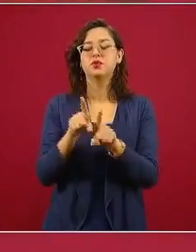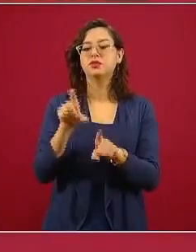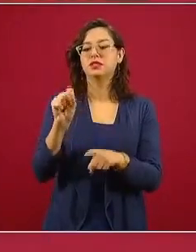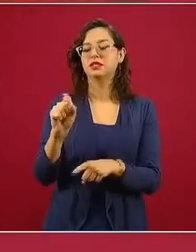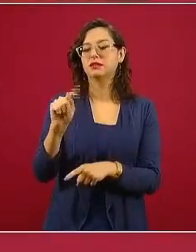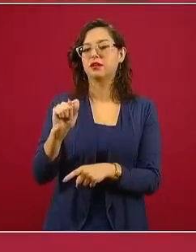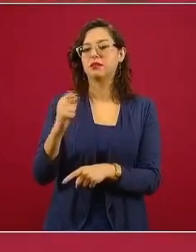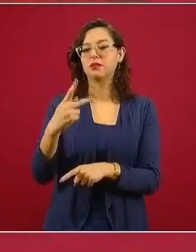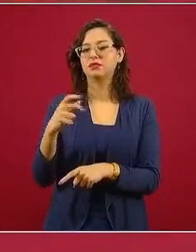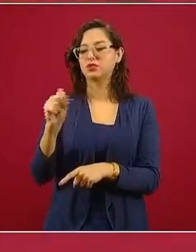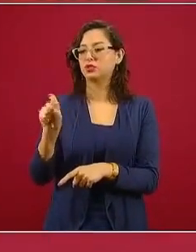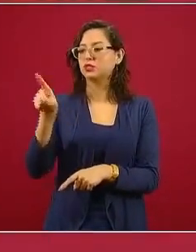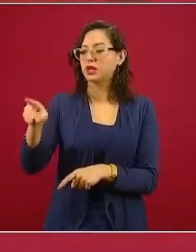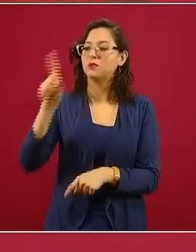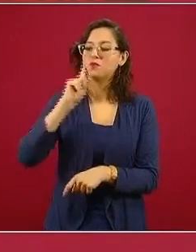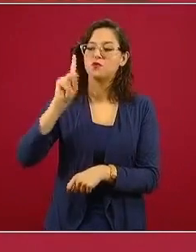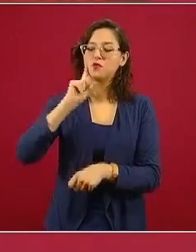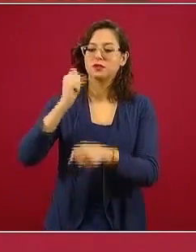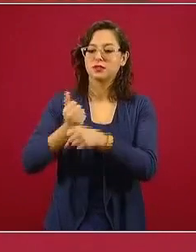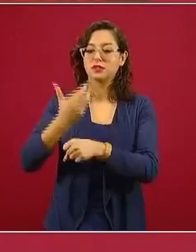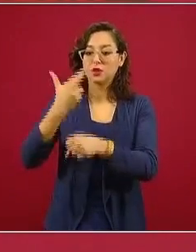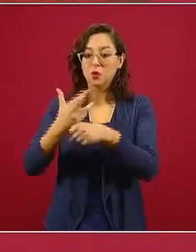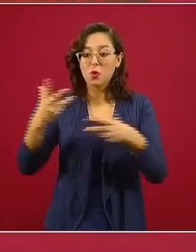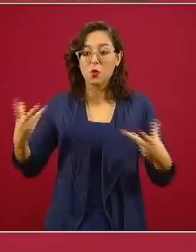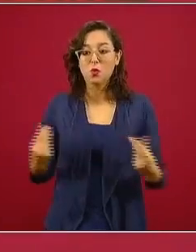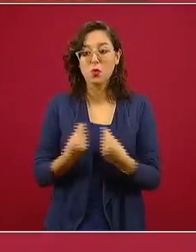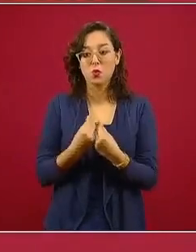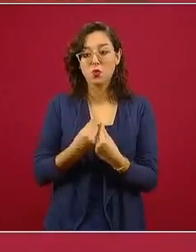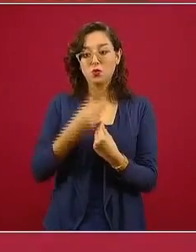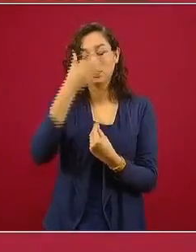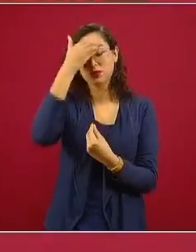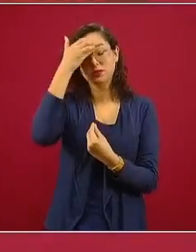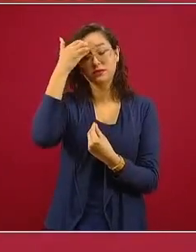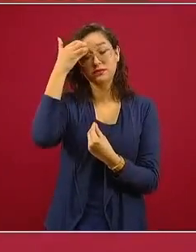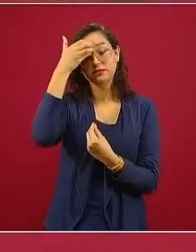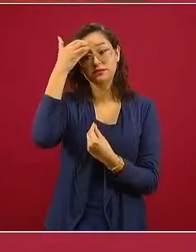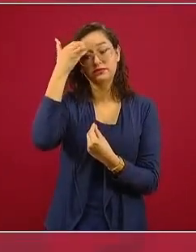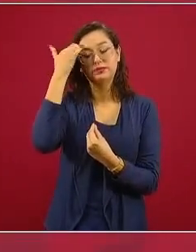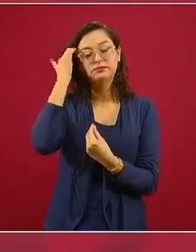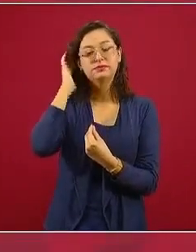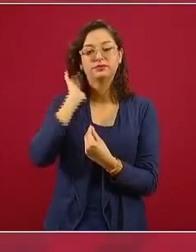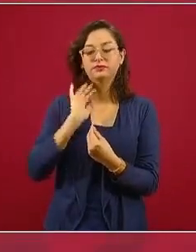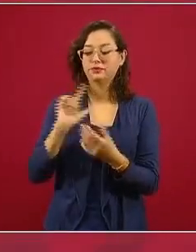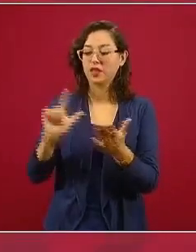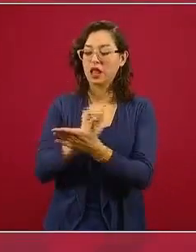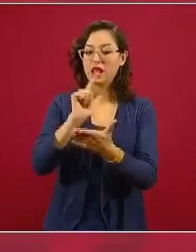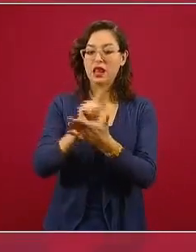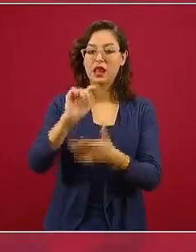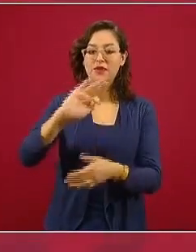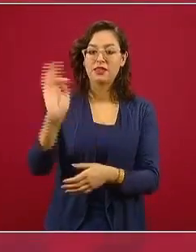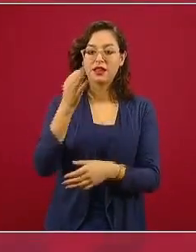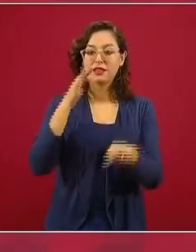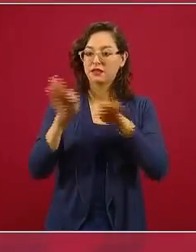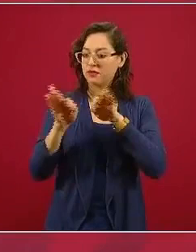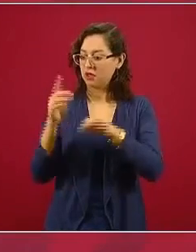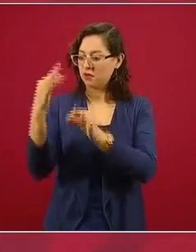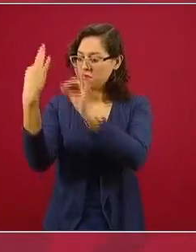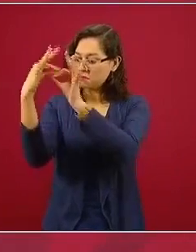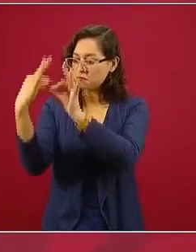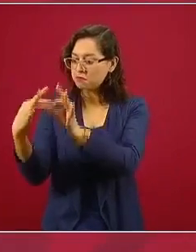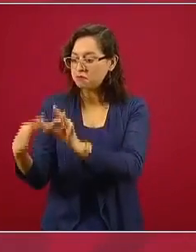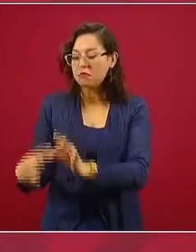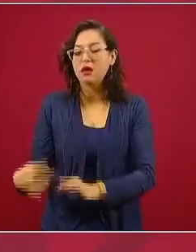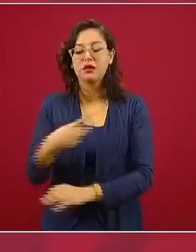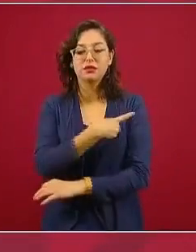de avanzar y poner en vigor todo lo dispuesto por la Ley Federal del Trabajo.